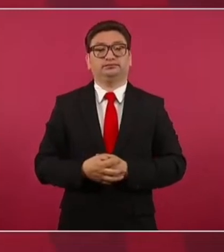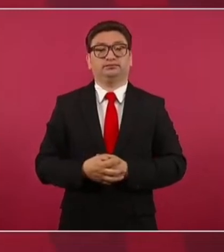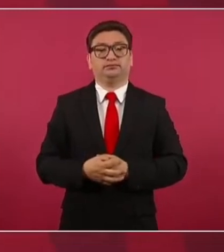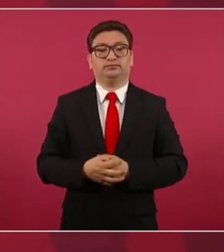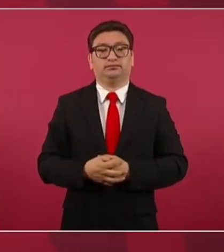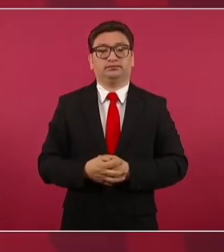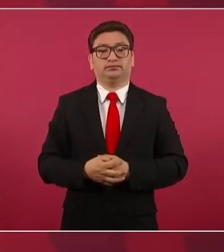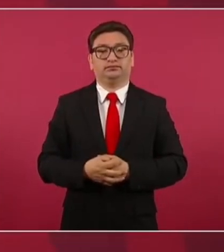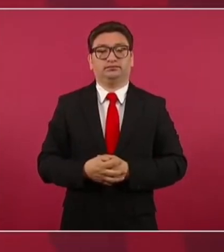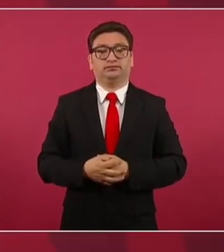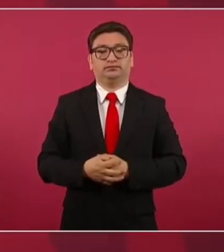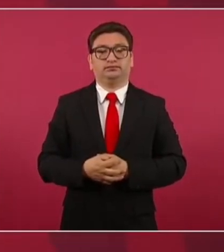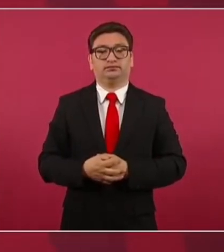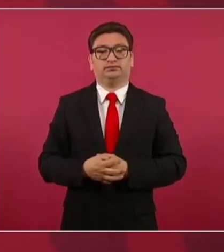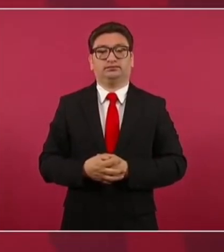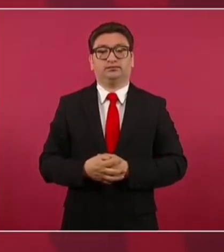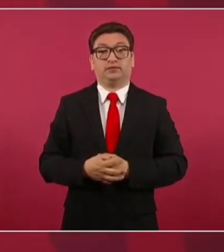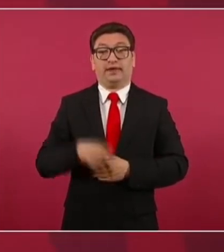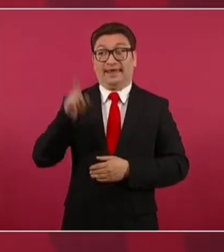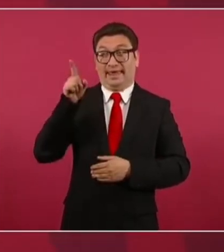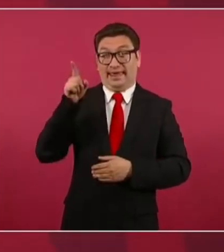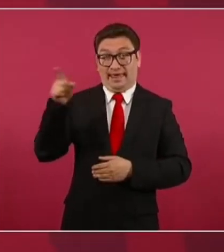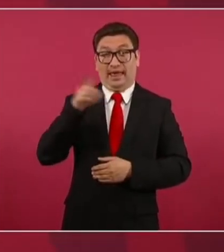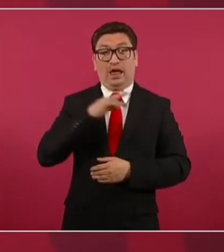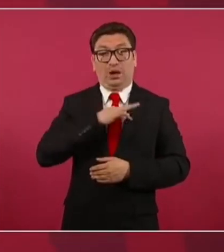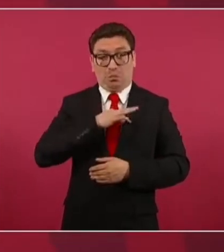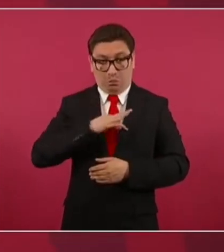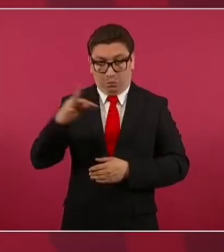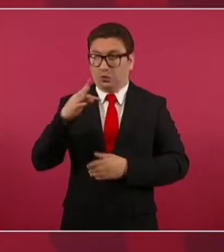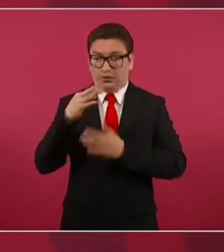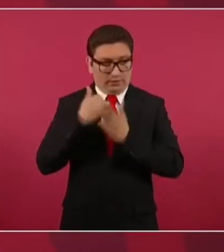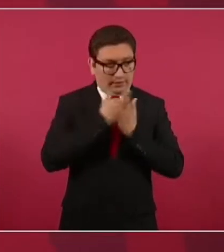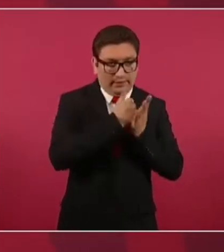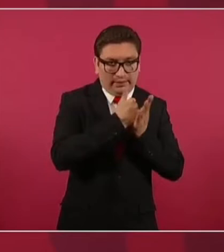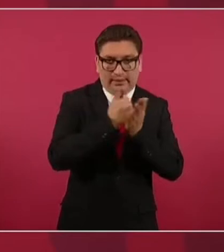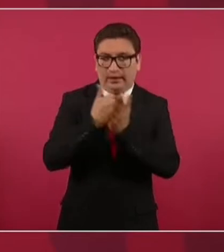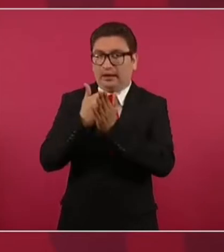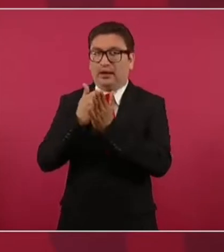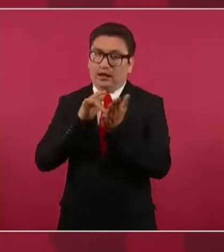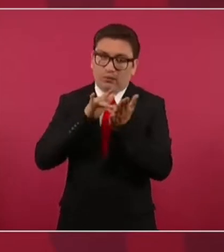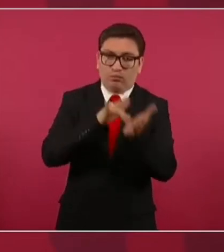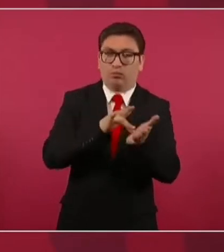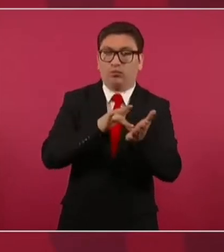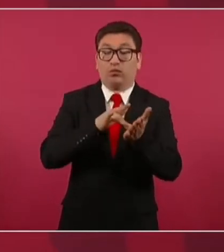pudiera garantizar vacunas a los países